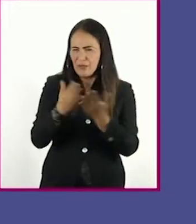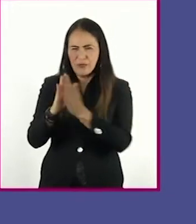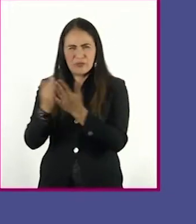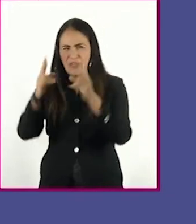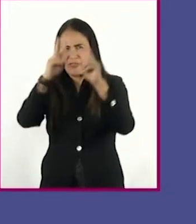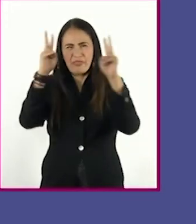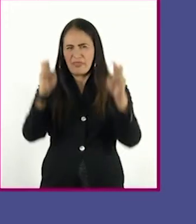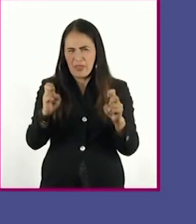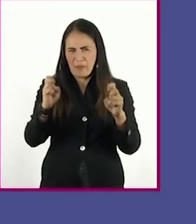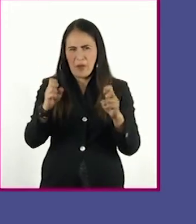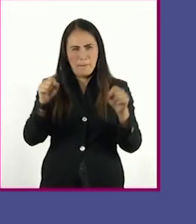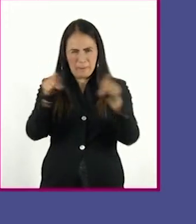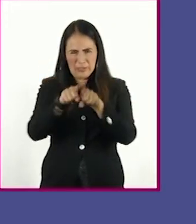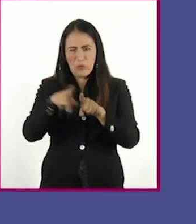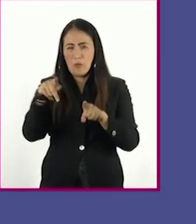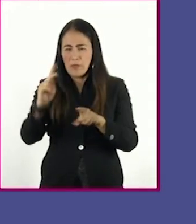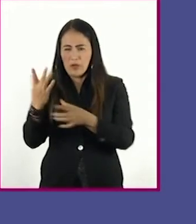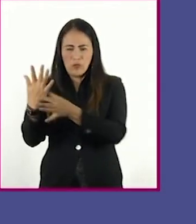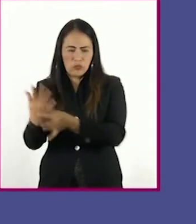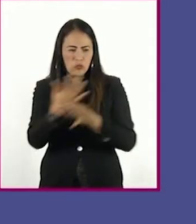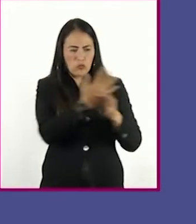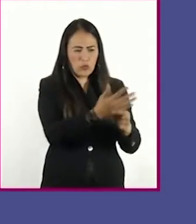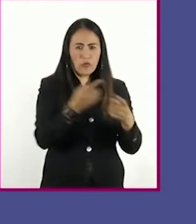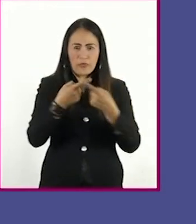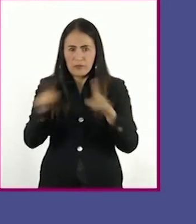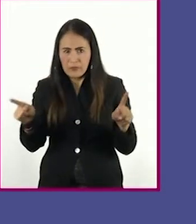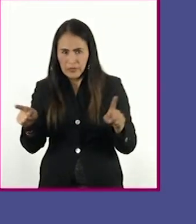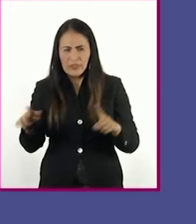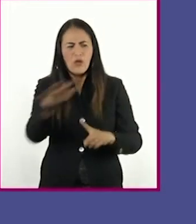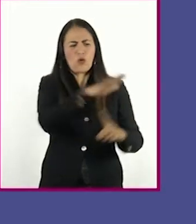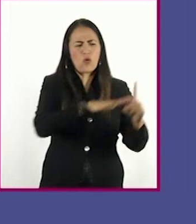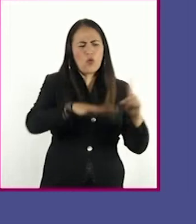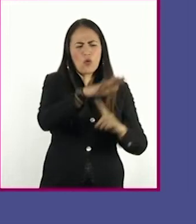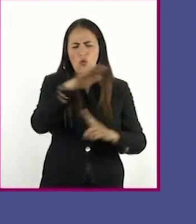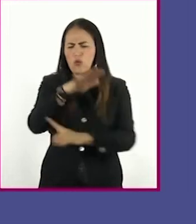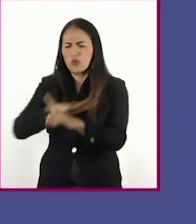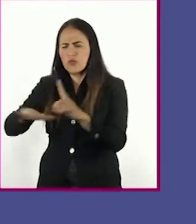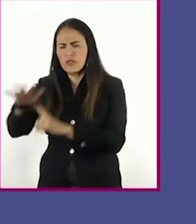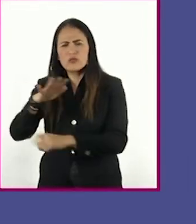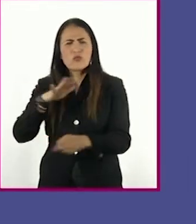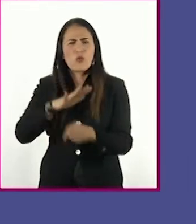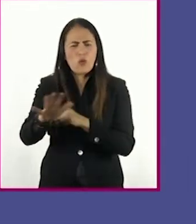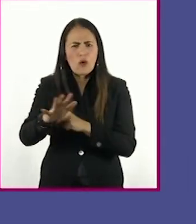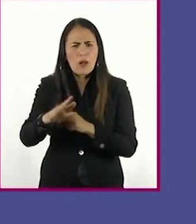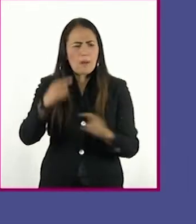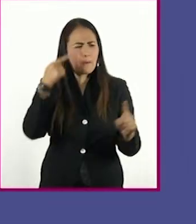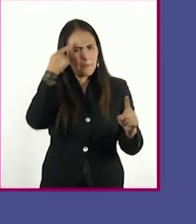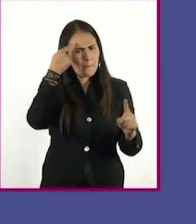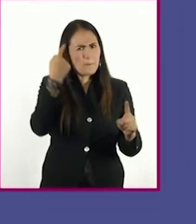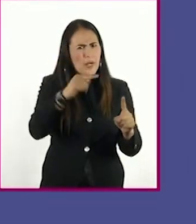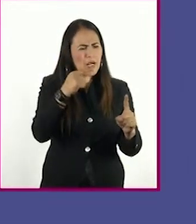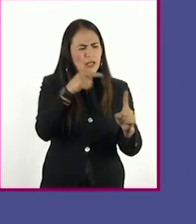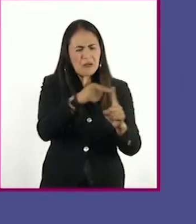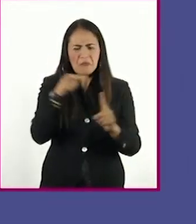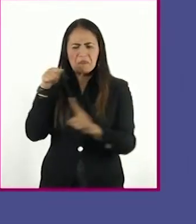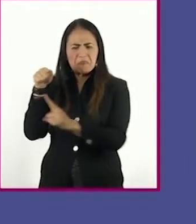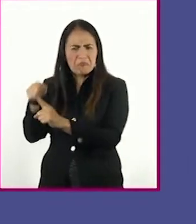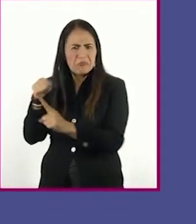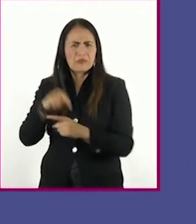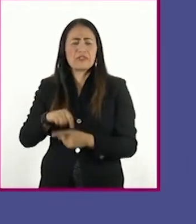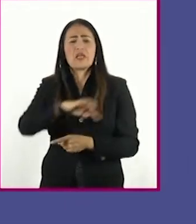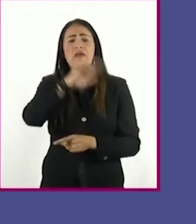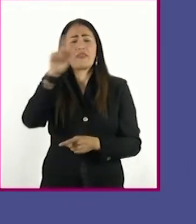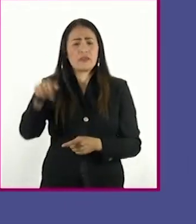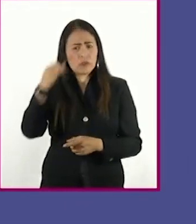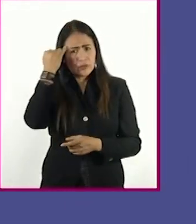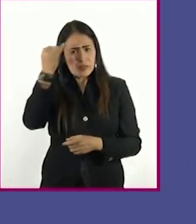del calentamiento global. Investiguen en qué contexto los escribieron y cuál fue el propósito de sus autores. Subrayen las